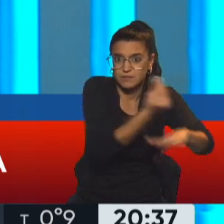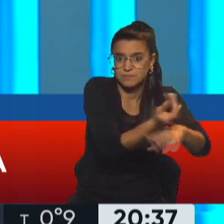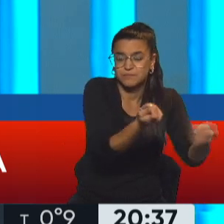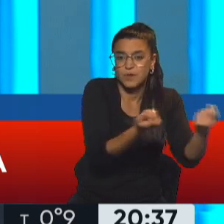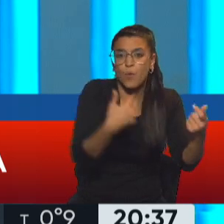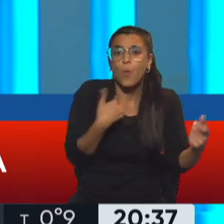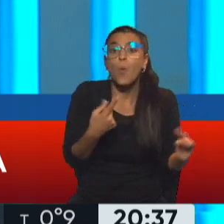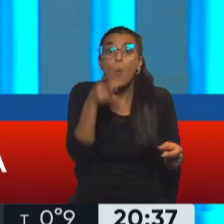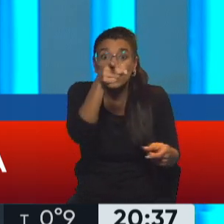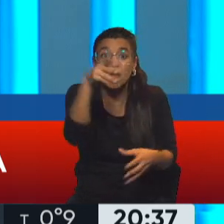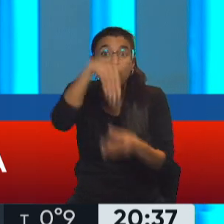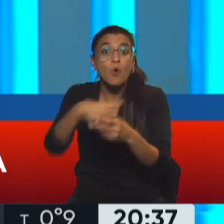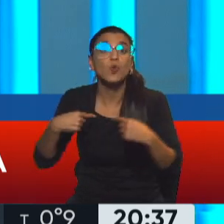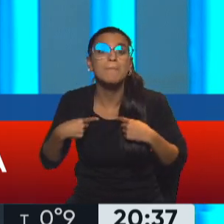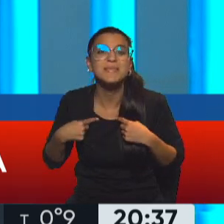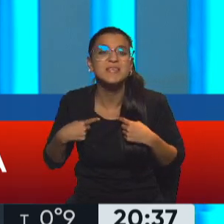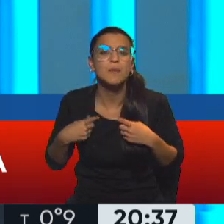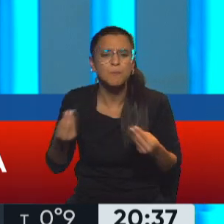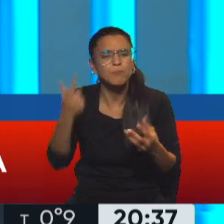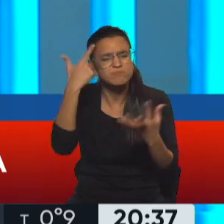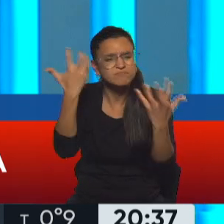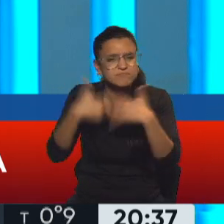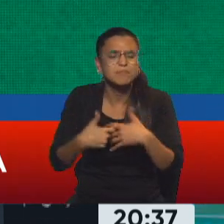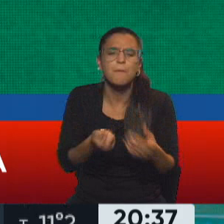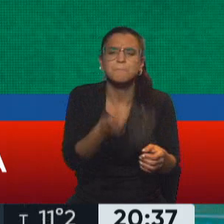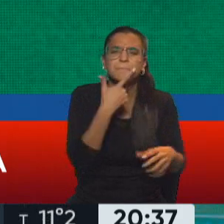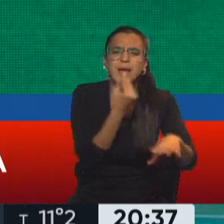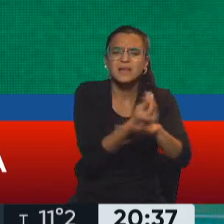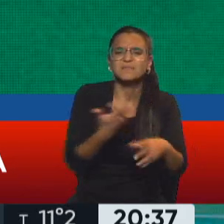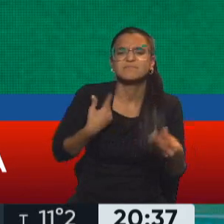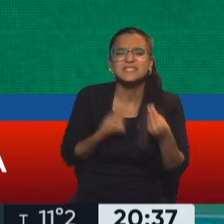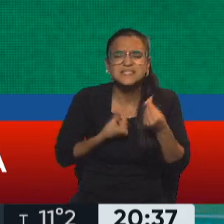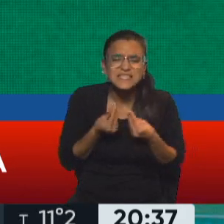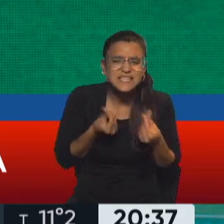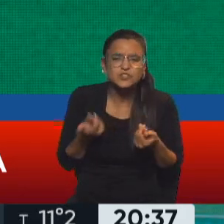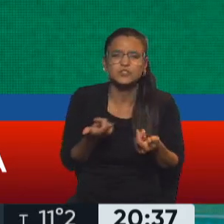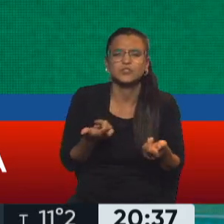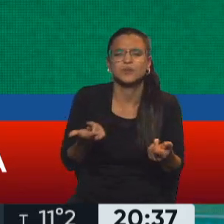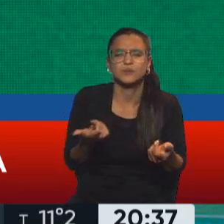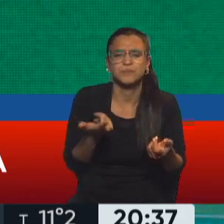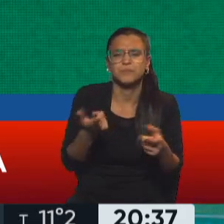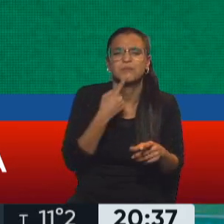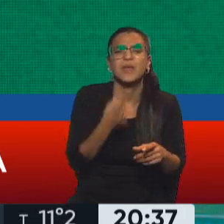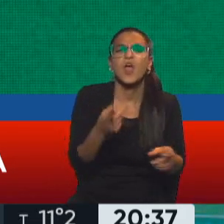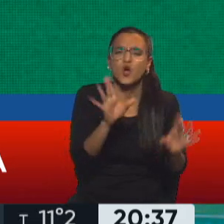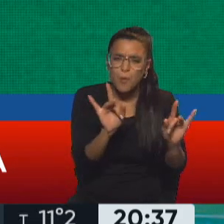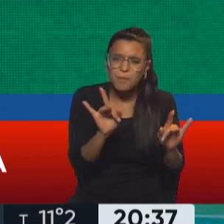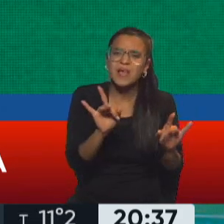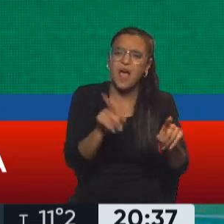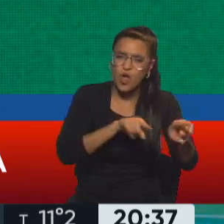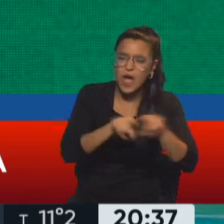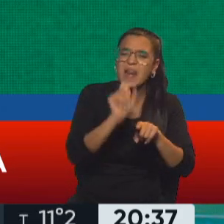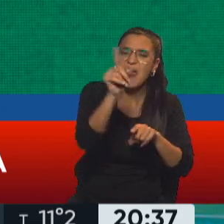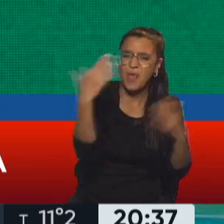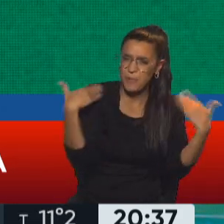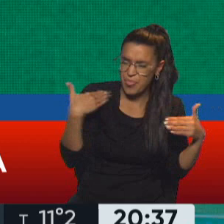me votó a mí. ¿Por qué no reflexiona? Mauricio Macri da la sensación que le complica una vez más la carrera a María Eugenia Vidal. Bueno, hoy